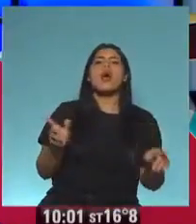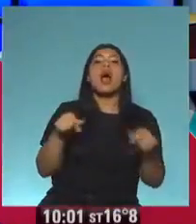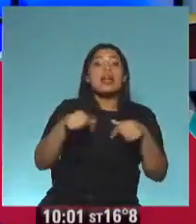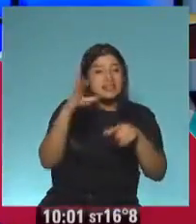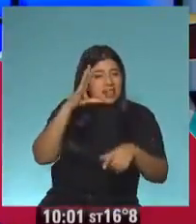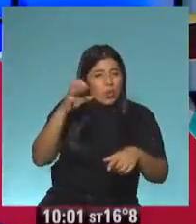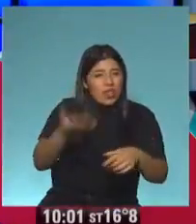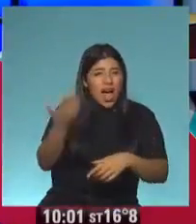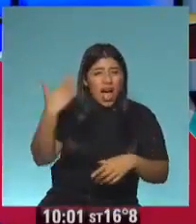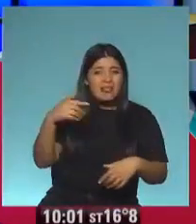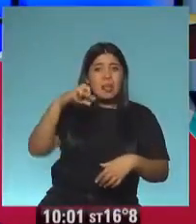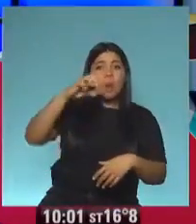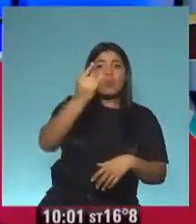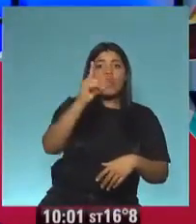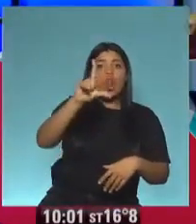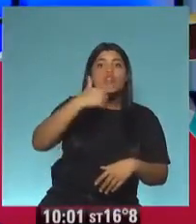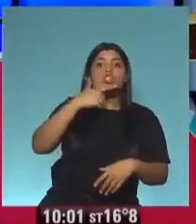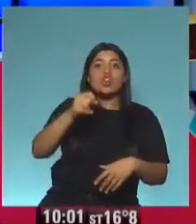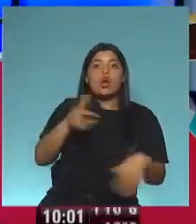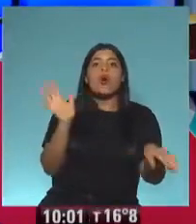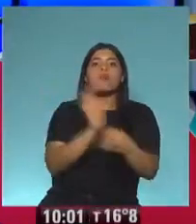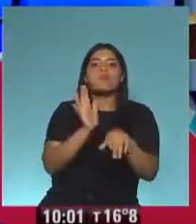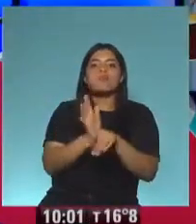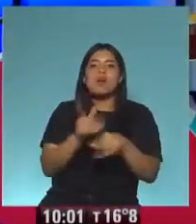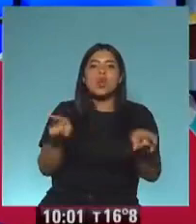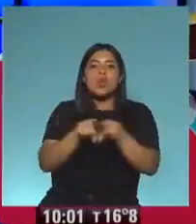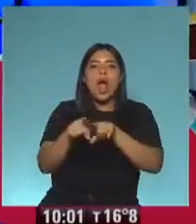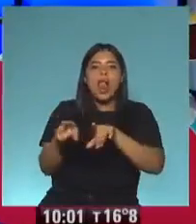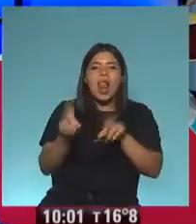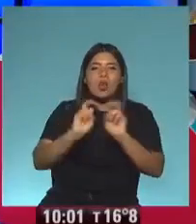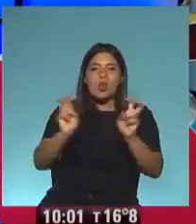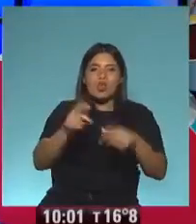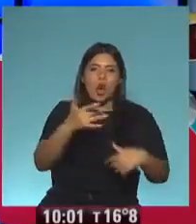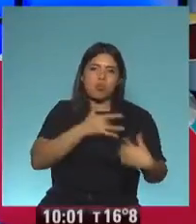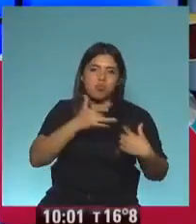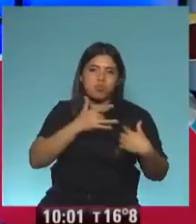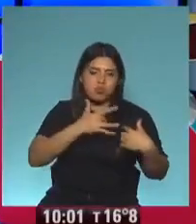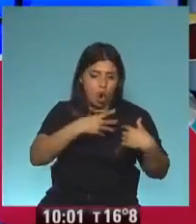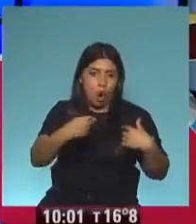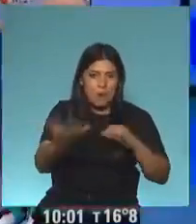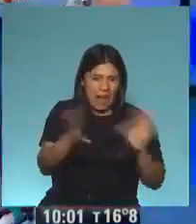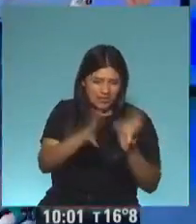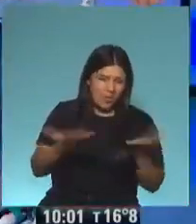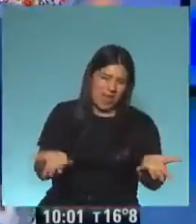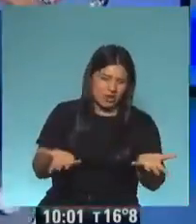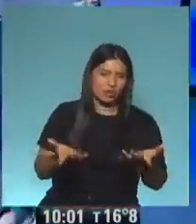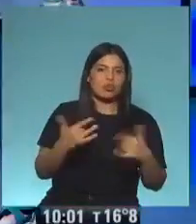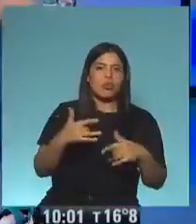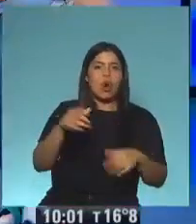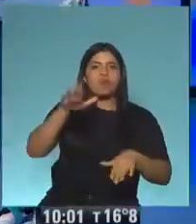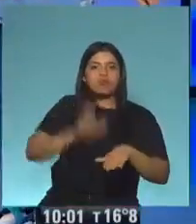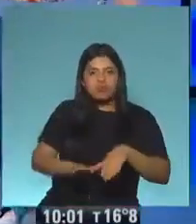día del pulso? Sí. Entonces vamos a ir caminando por la selva y este palo puede ser esa nuestra ayuda para andar. ¿Vieron que para andar por la selva a veces te puede venir